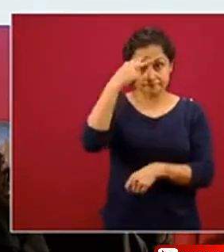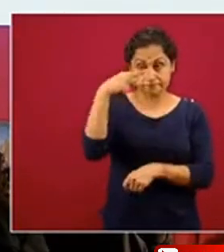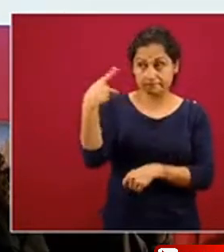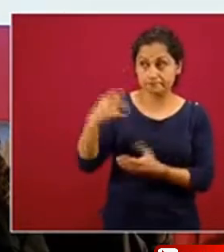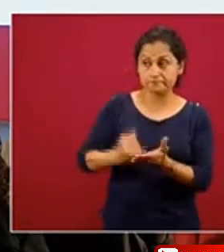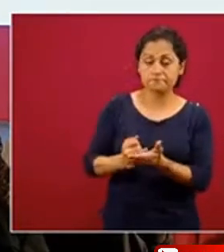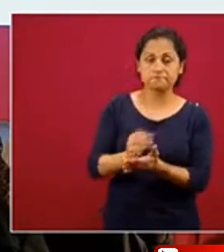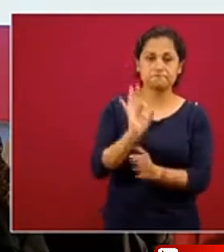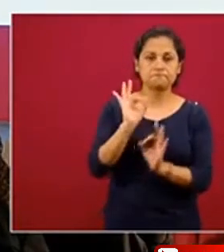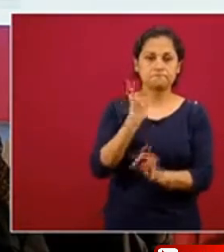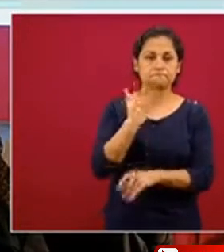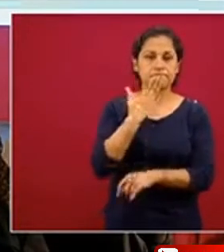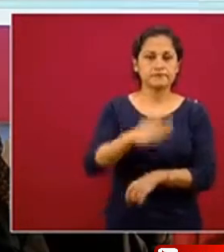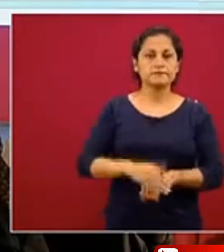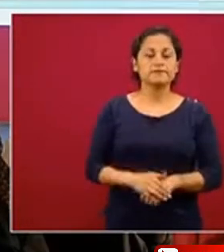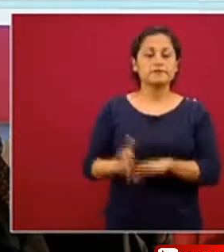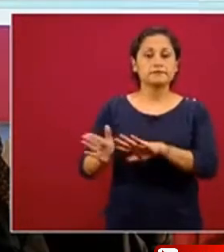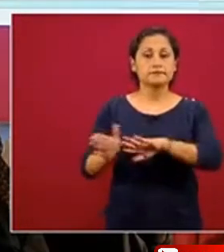siguiente.